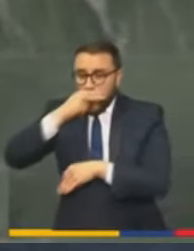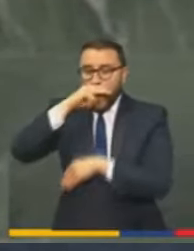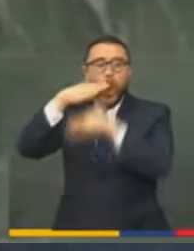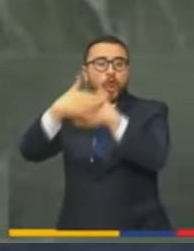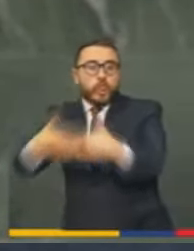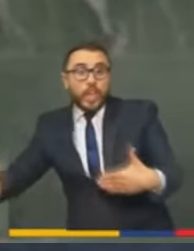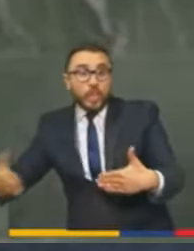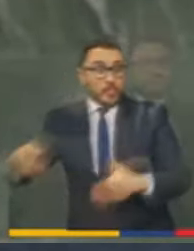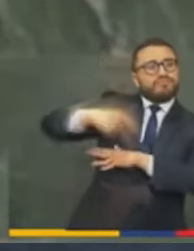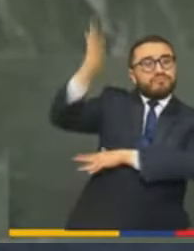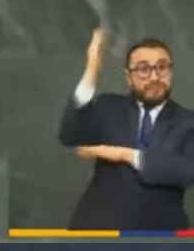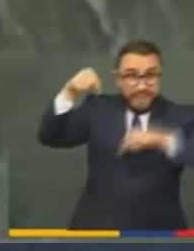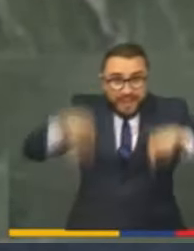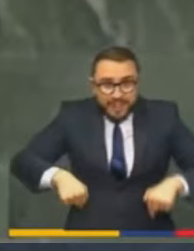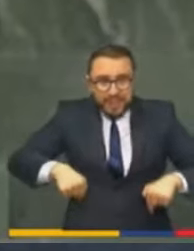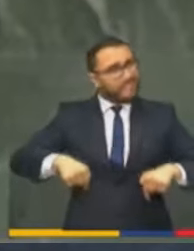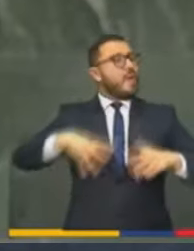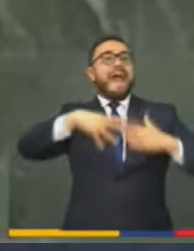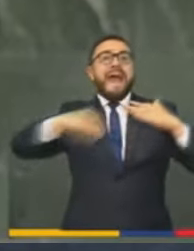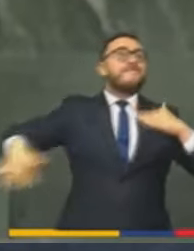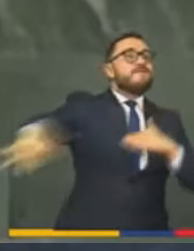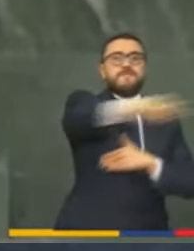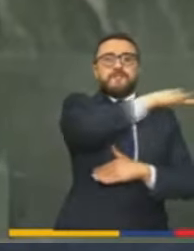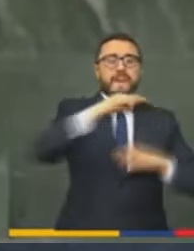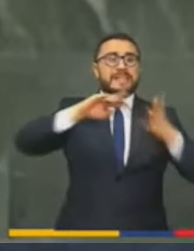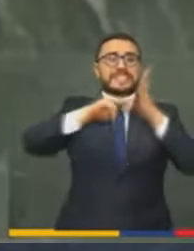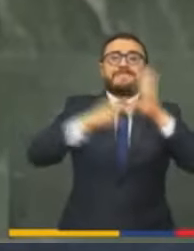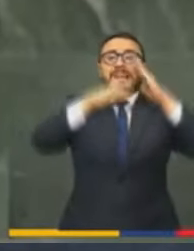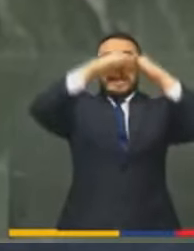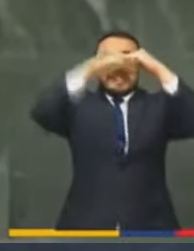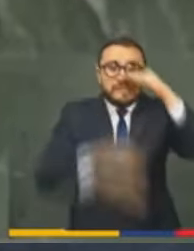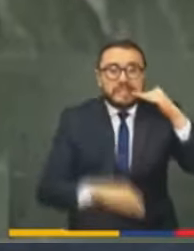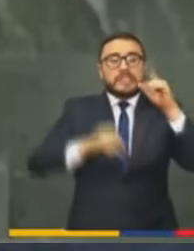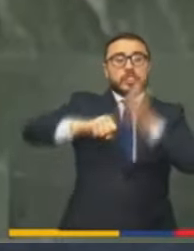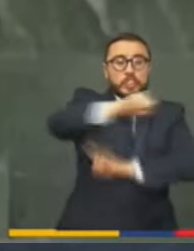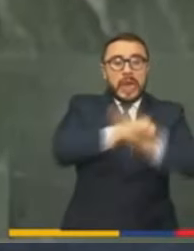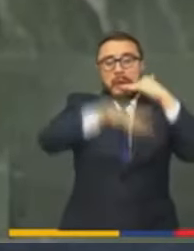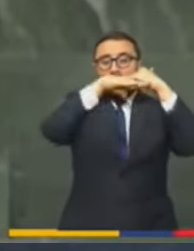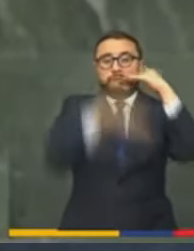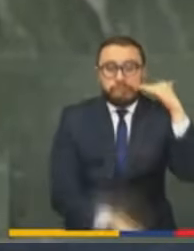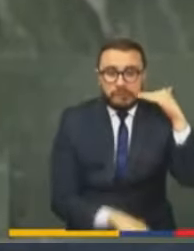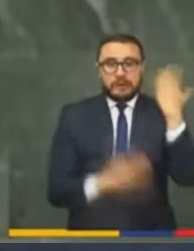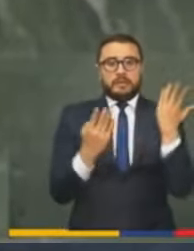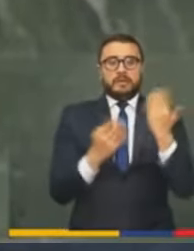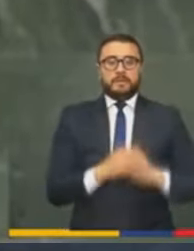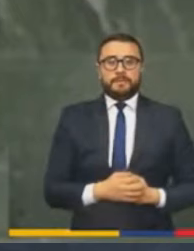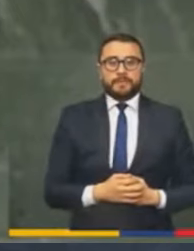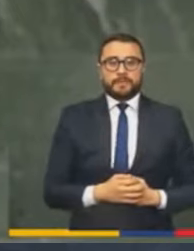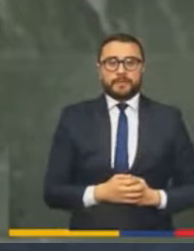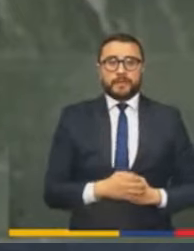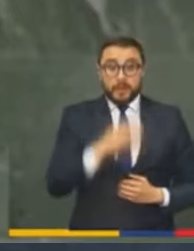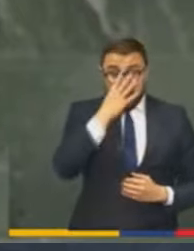la humanidad. Fuera, y se llama desigualdad social. Oxfam dice que